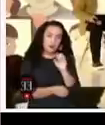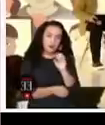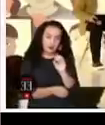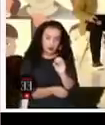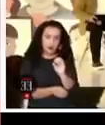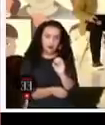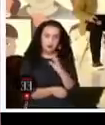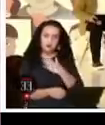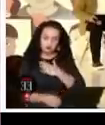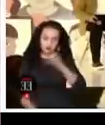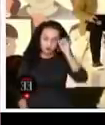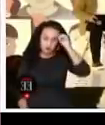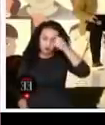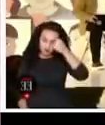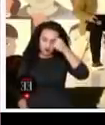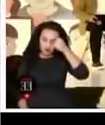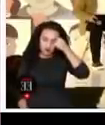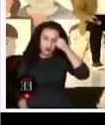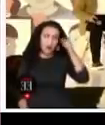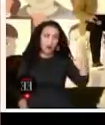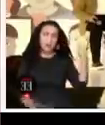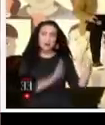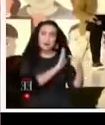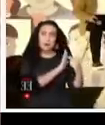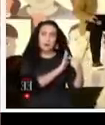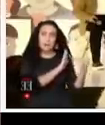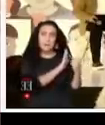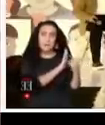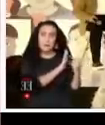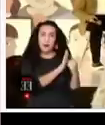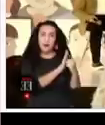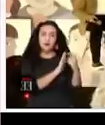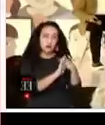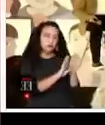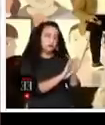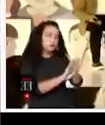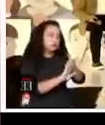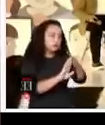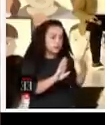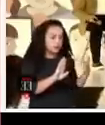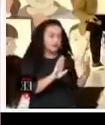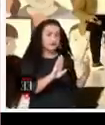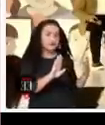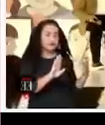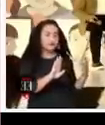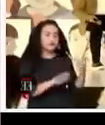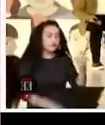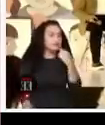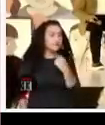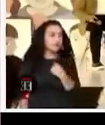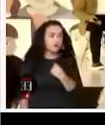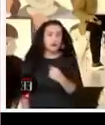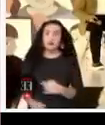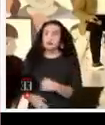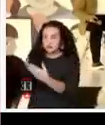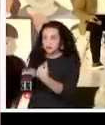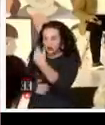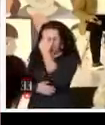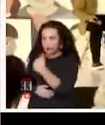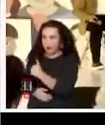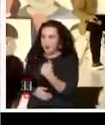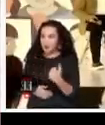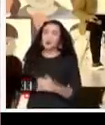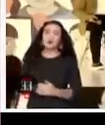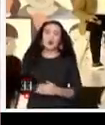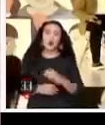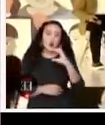que el timbre yo le abrí la puerta me dijo bendición cuchita porque él siempre